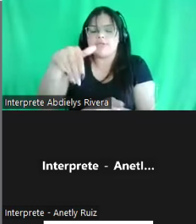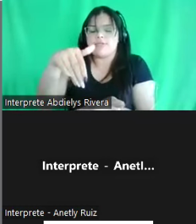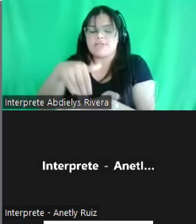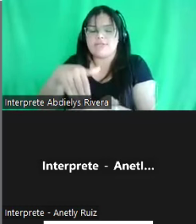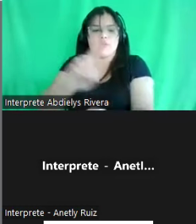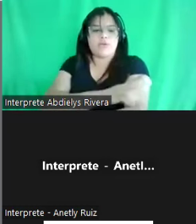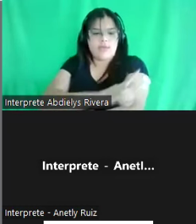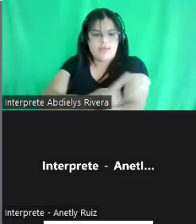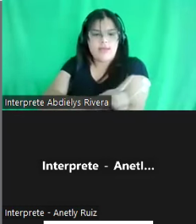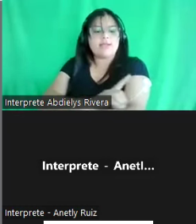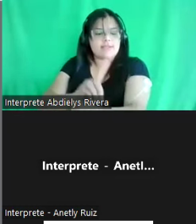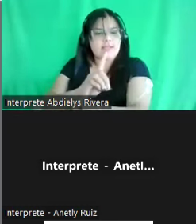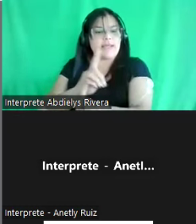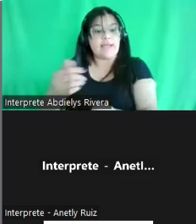tener